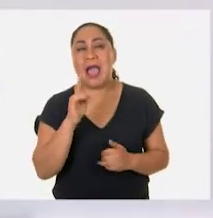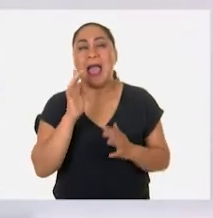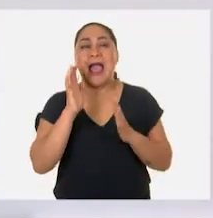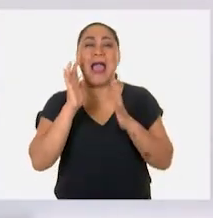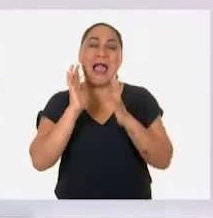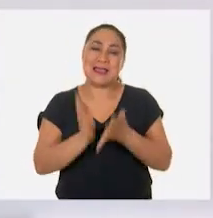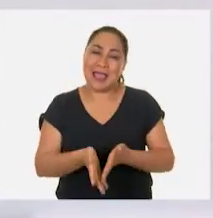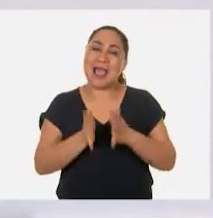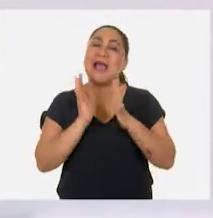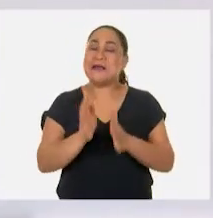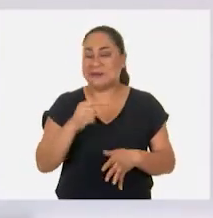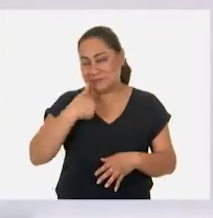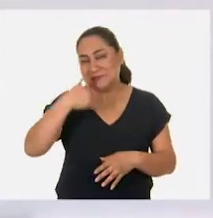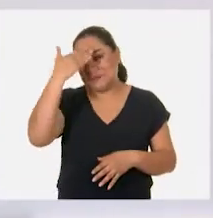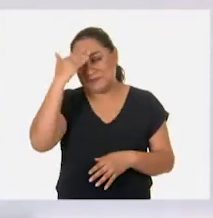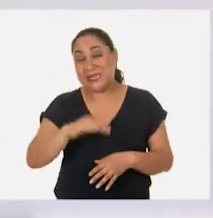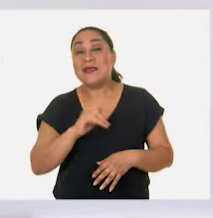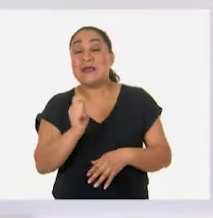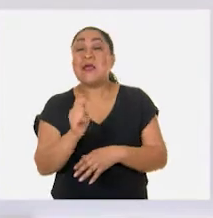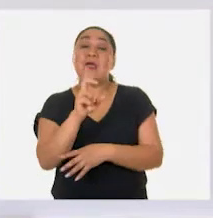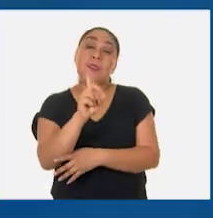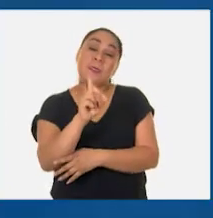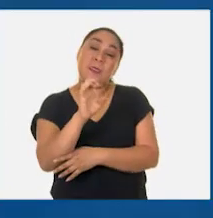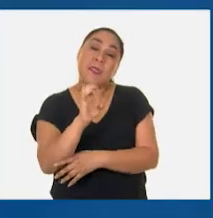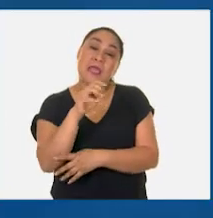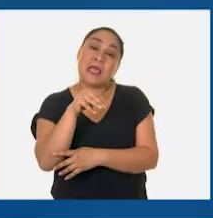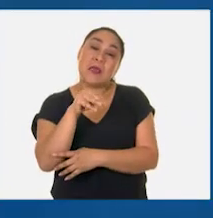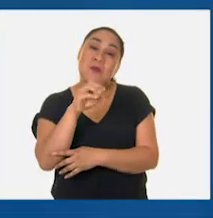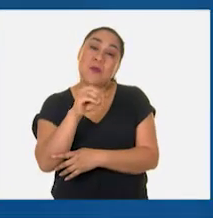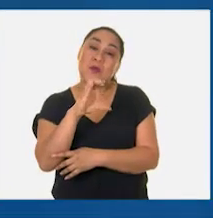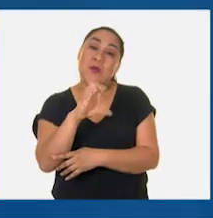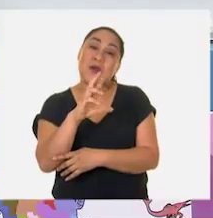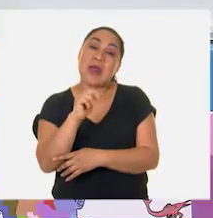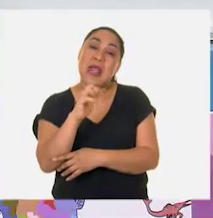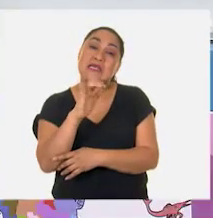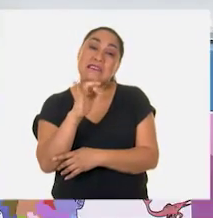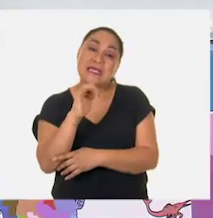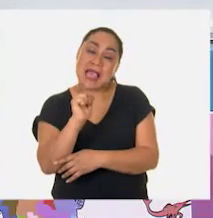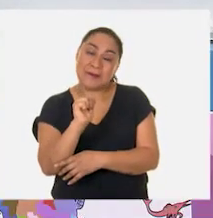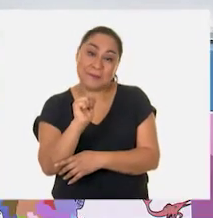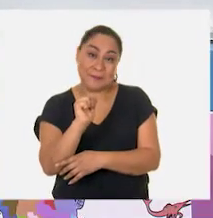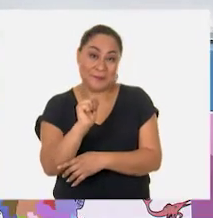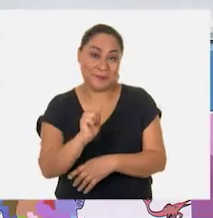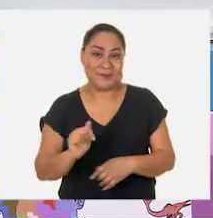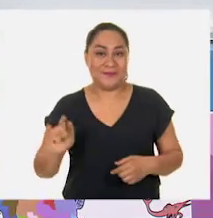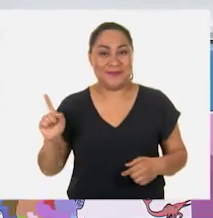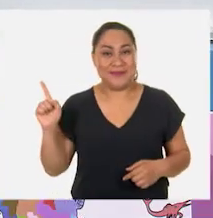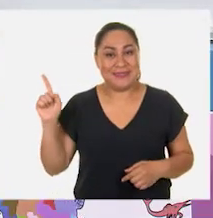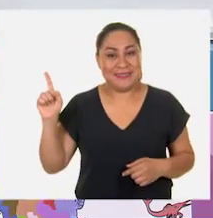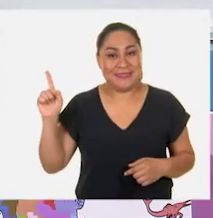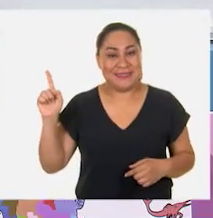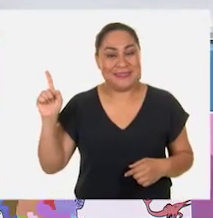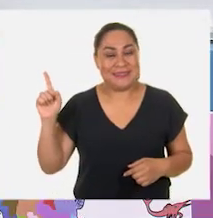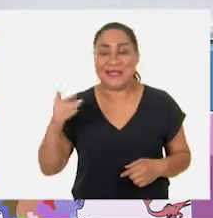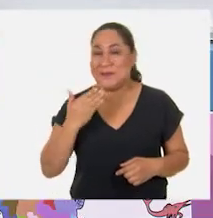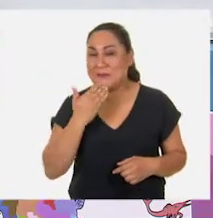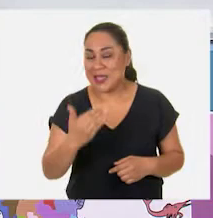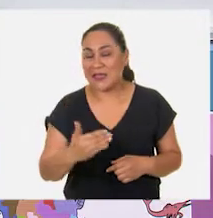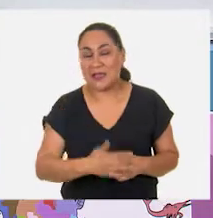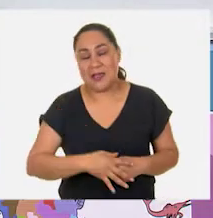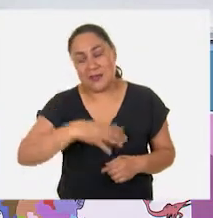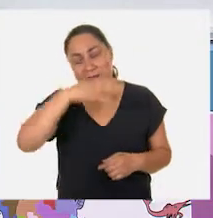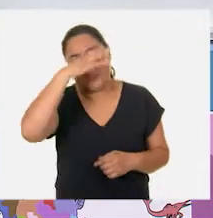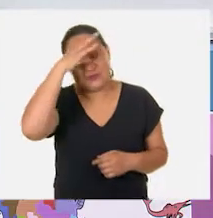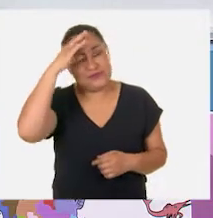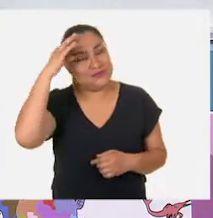Ya sé cuál es, maestra. Democracia. Excelente. Mira, aquí está la palabra. Ah, bueno. Nos salvamos.